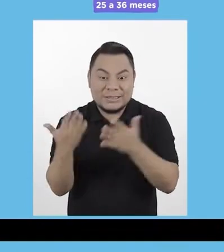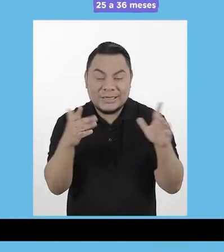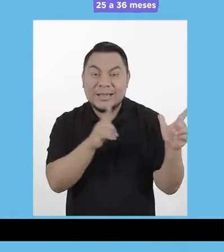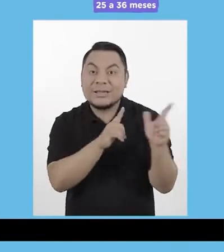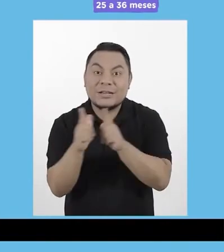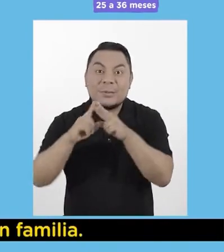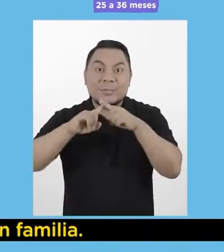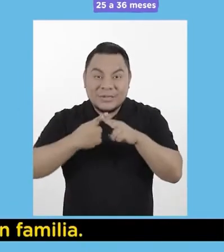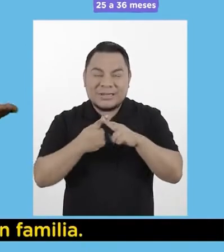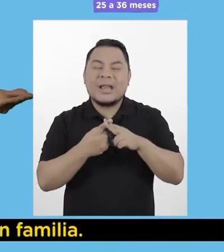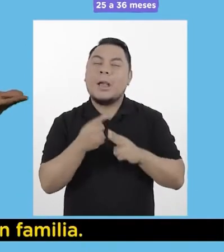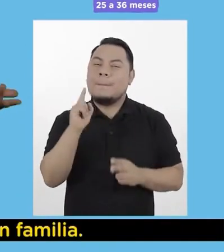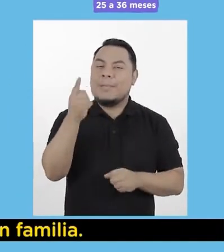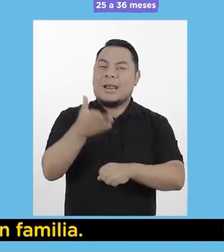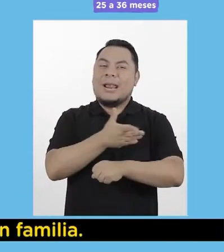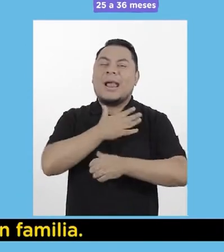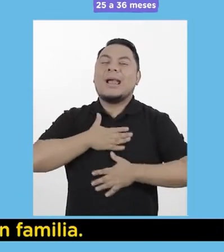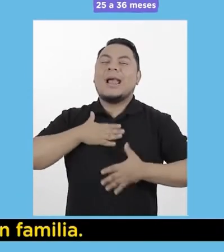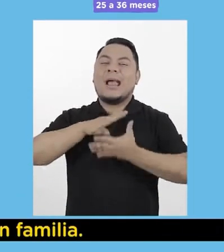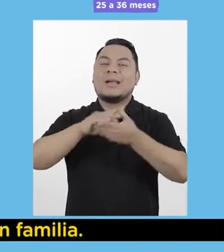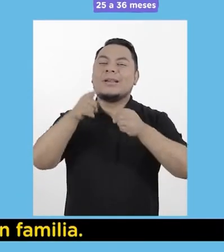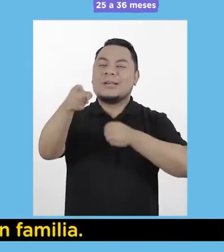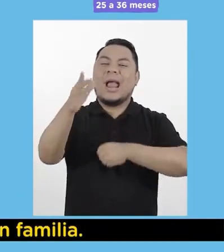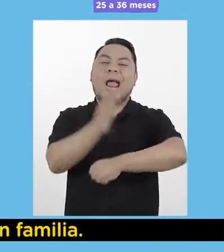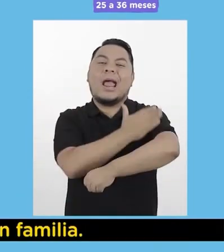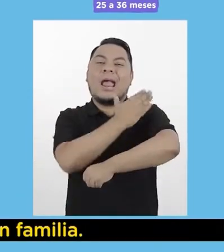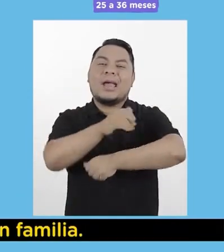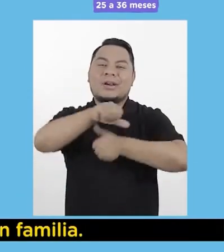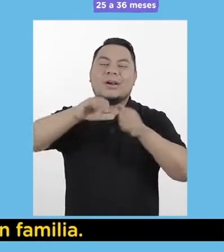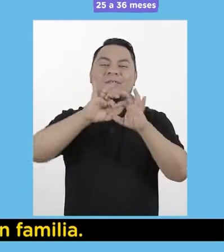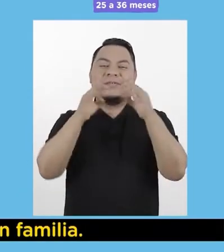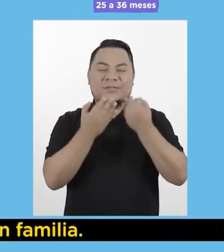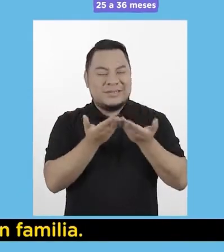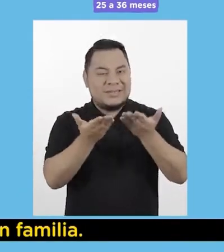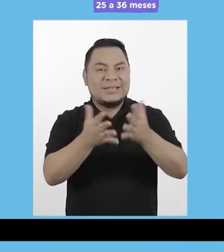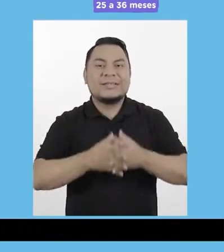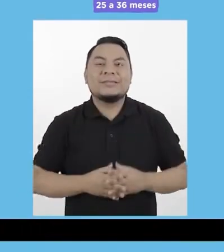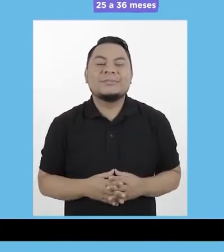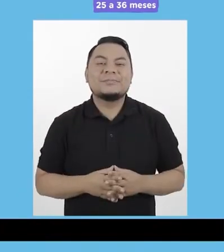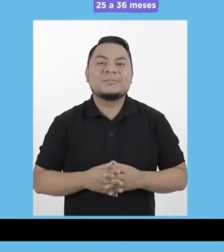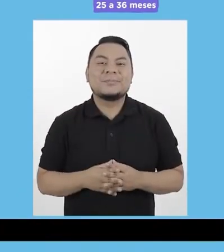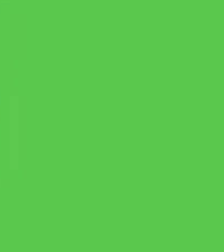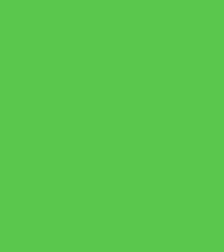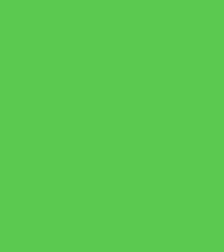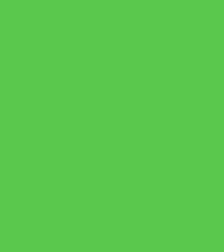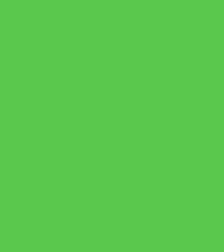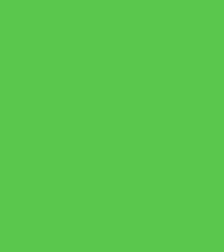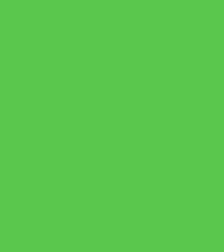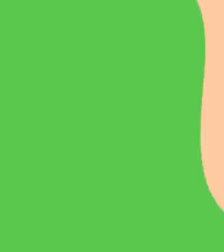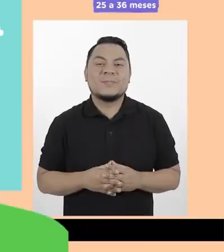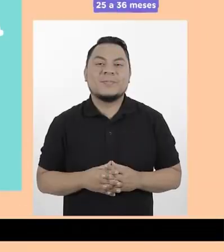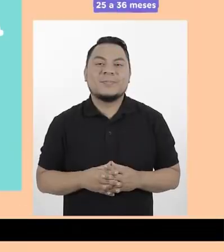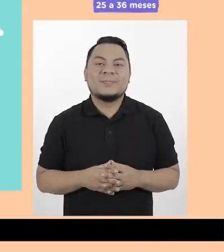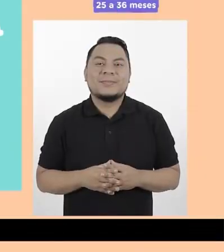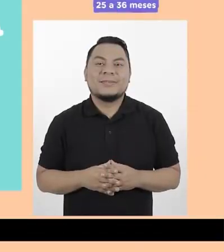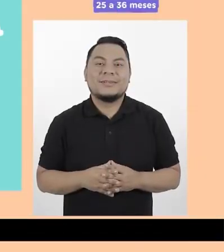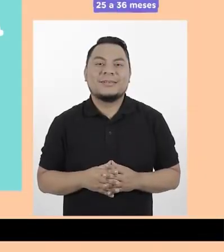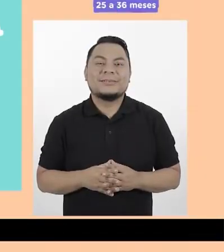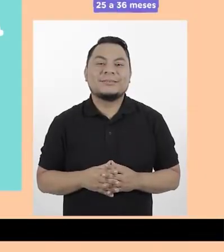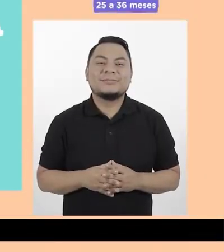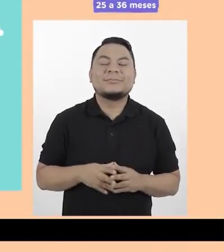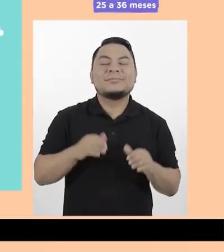para empezar, disfrutemos de la siguiente canción en familia. ¡Adelante!